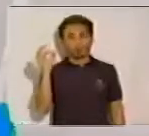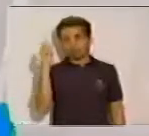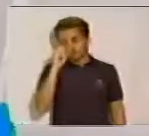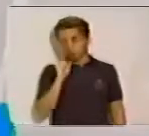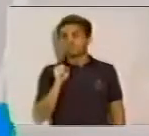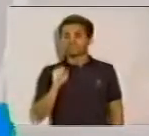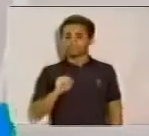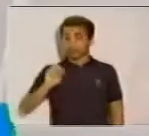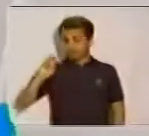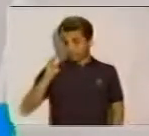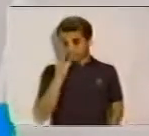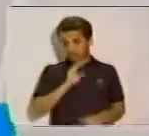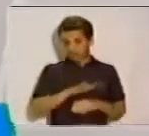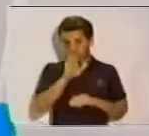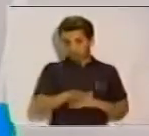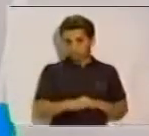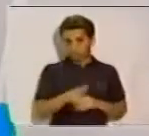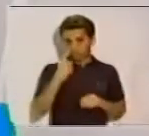Siguiente paso.